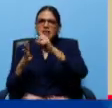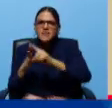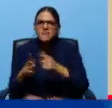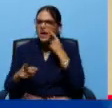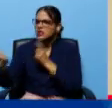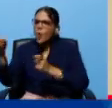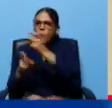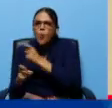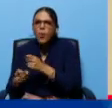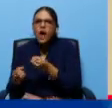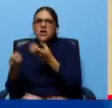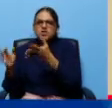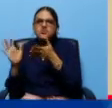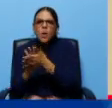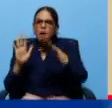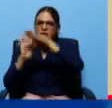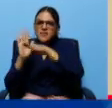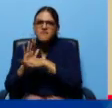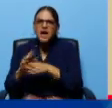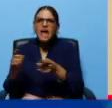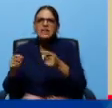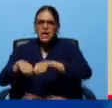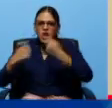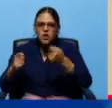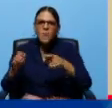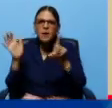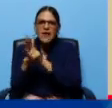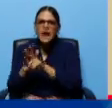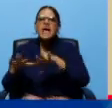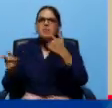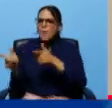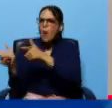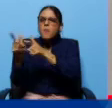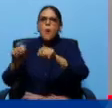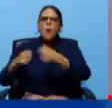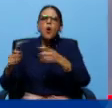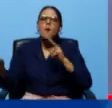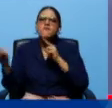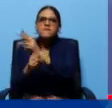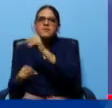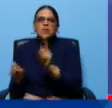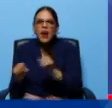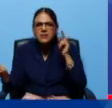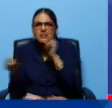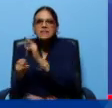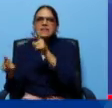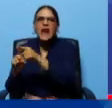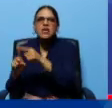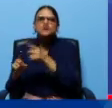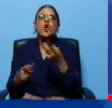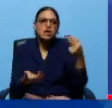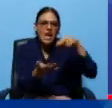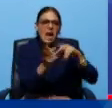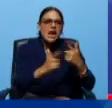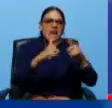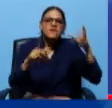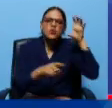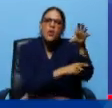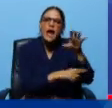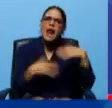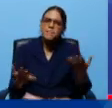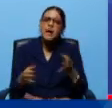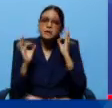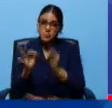expediente por homicidio y luego lo fusiló en una plaza pública, siendo un héroe de la patria.